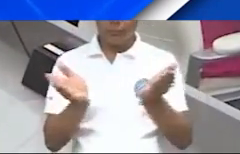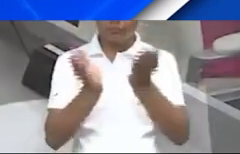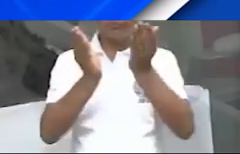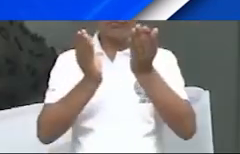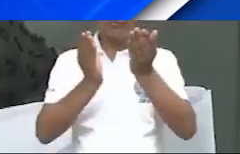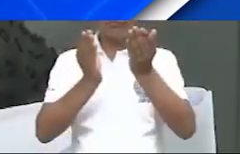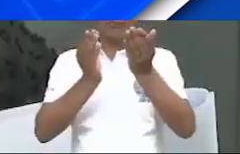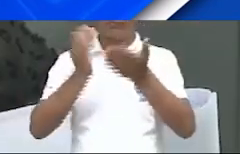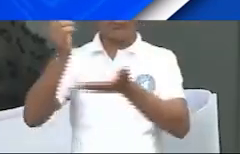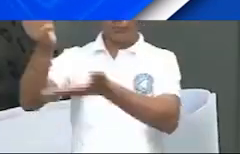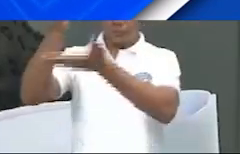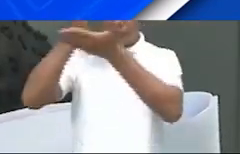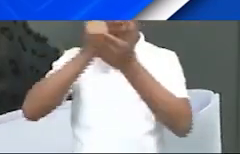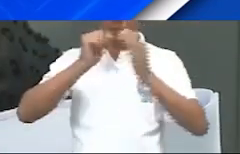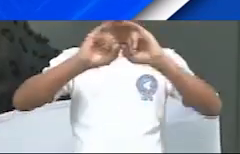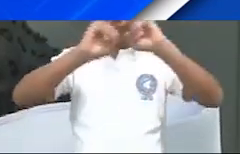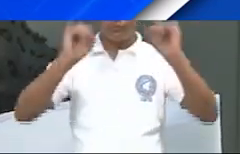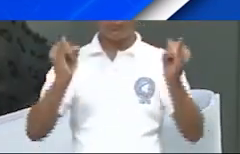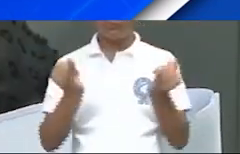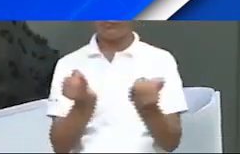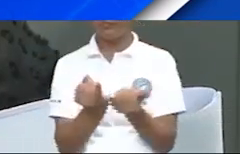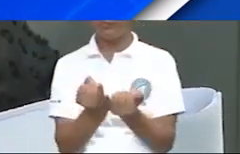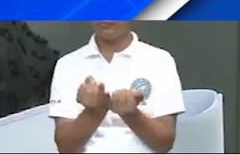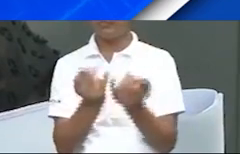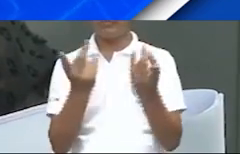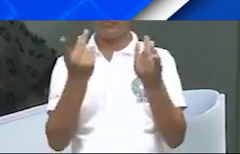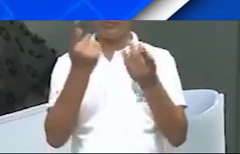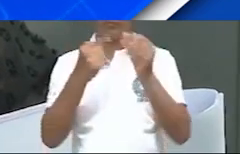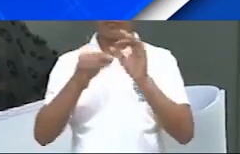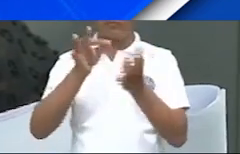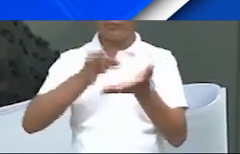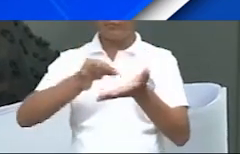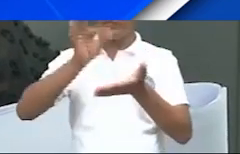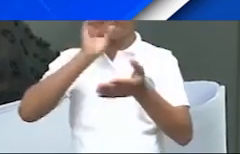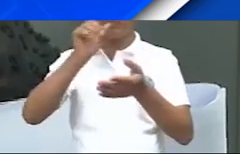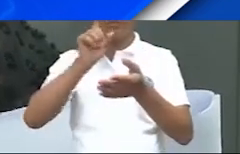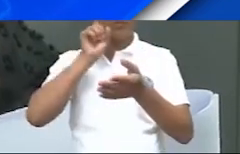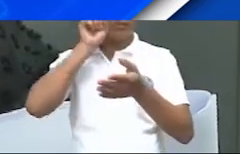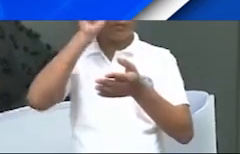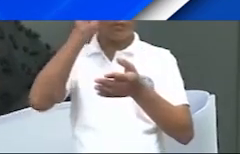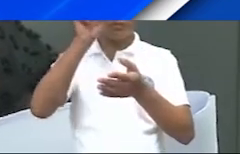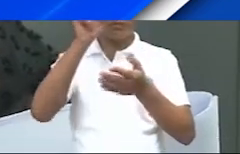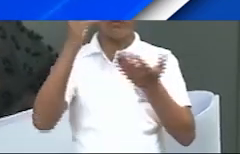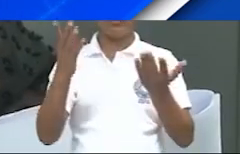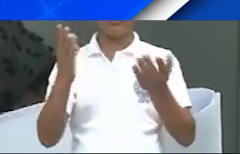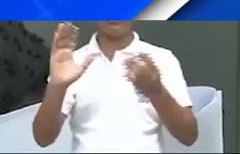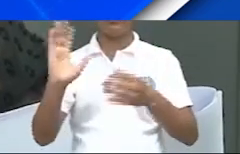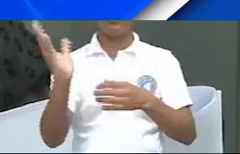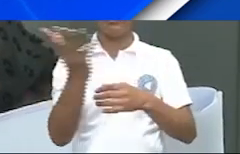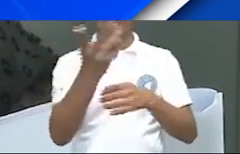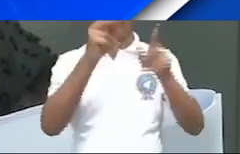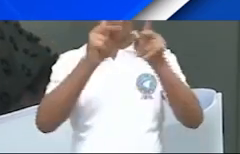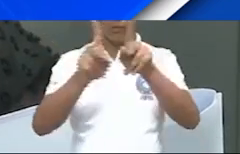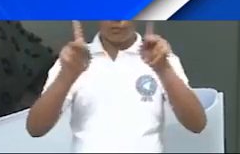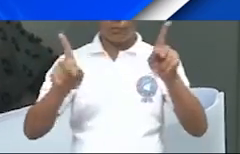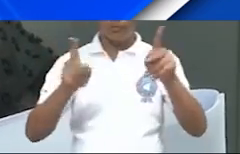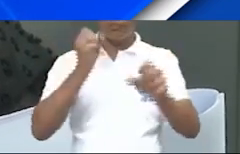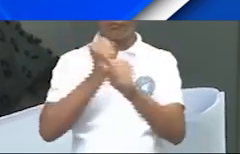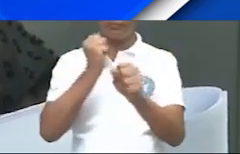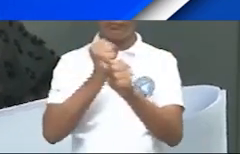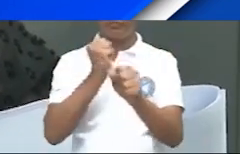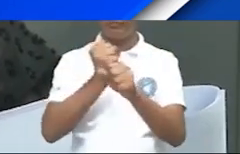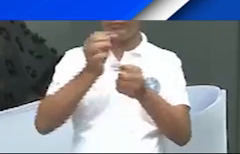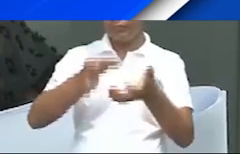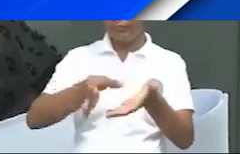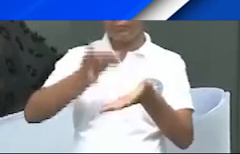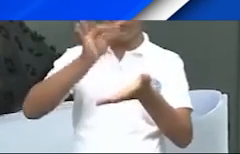cooperación internacional en cuestiones cafetaleras para el desarrollo de todas las zonas productoras del